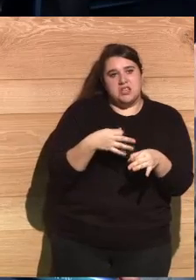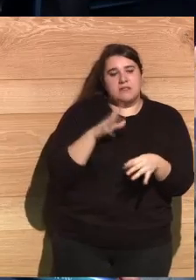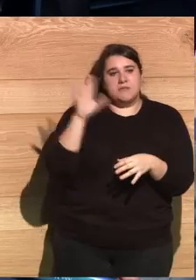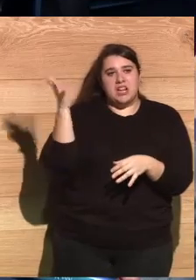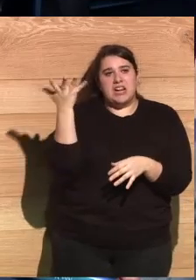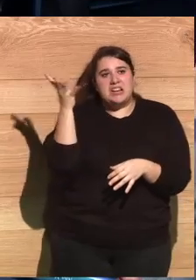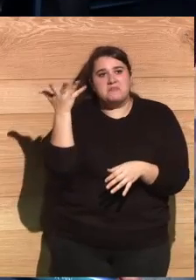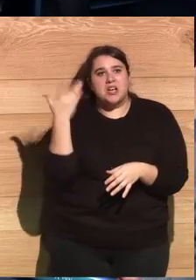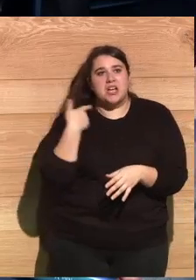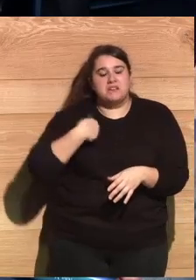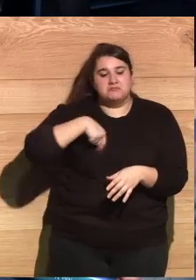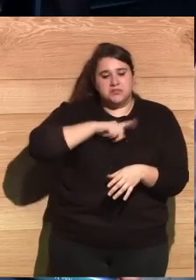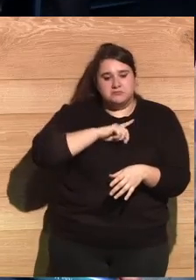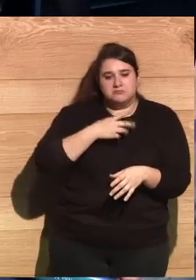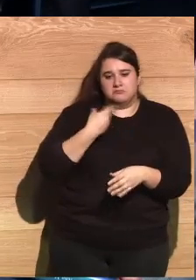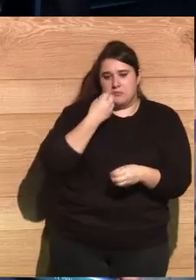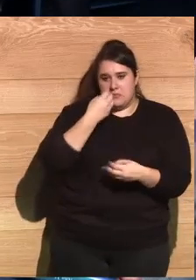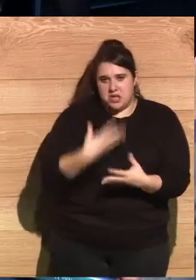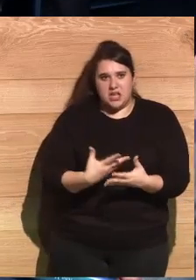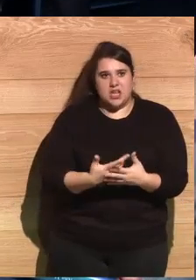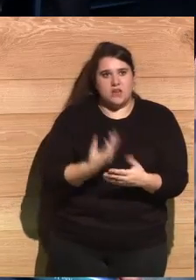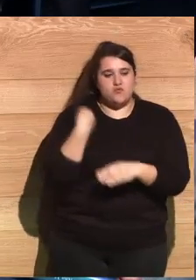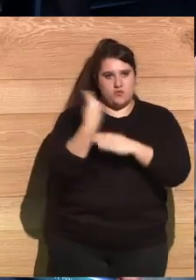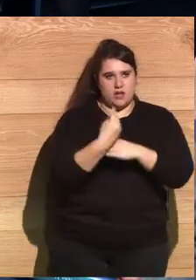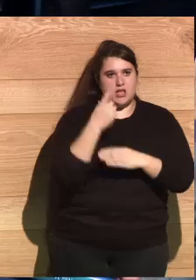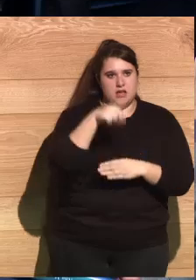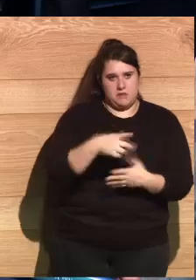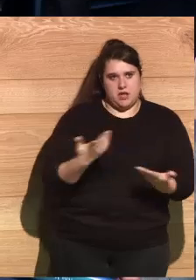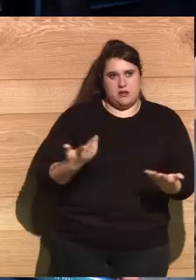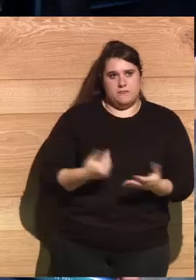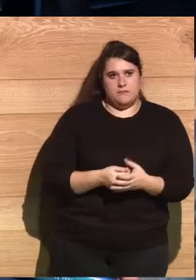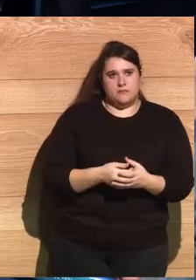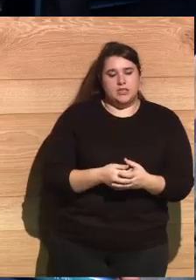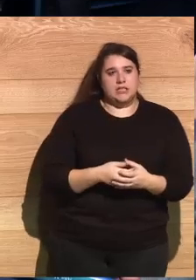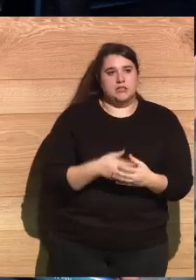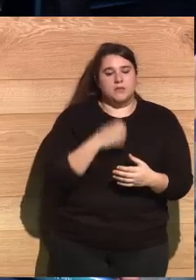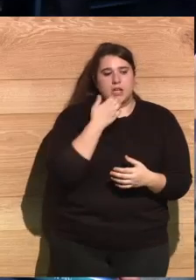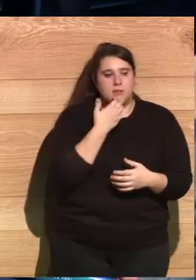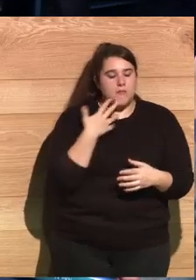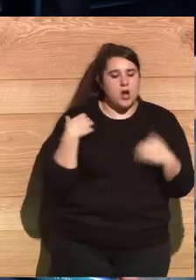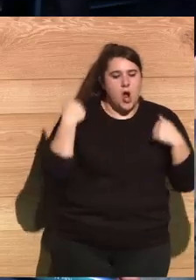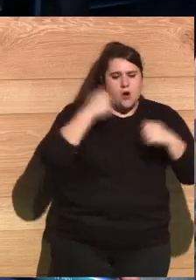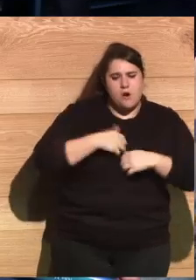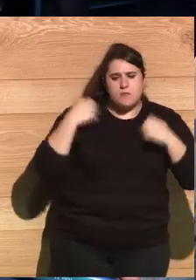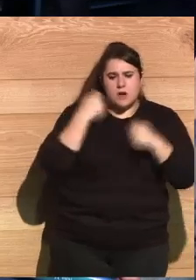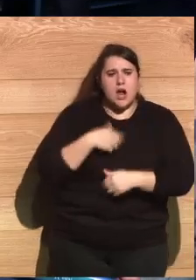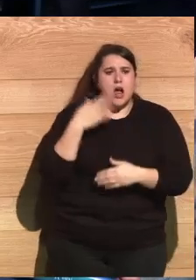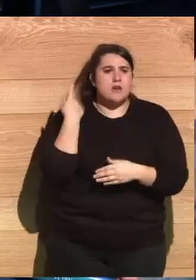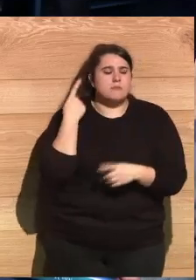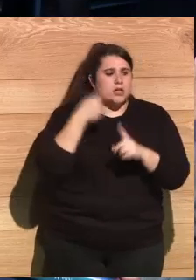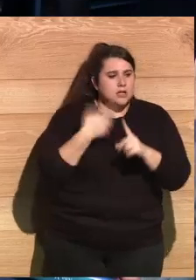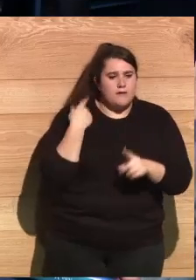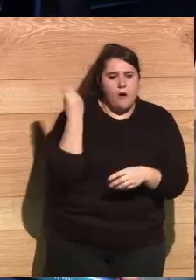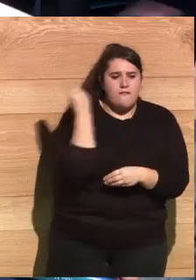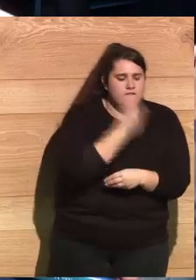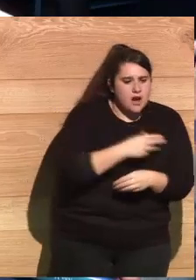clima que nos quiere y nos cuida. No tener que ponerte 7 capas de ropa, limpiar la nieve con